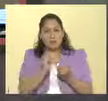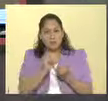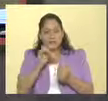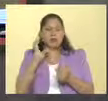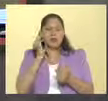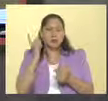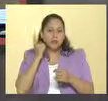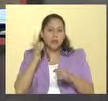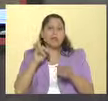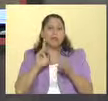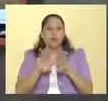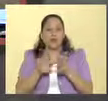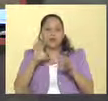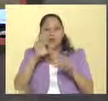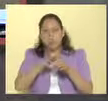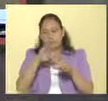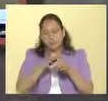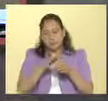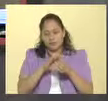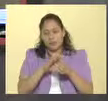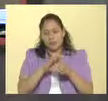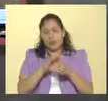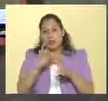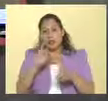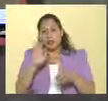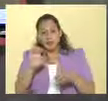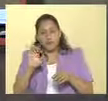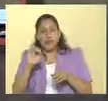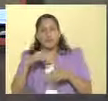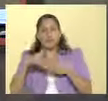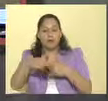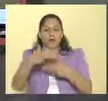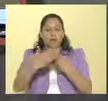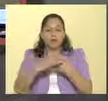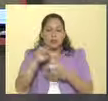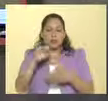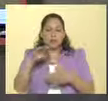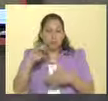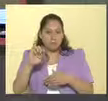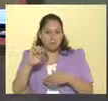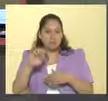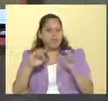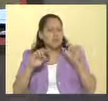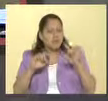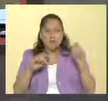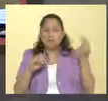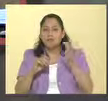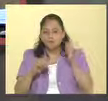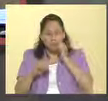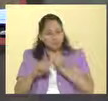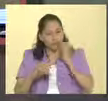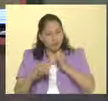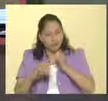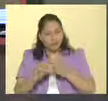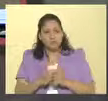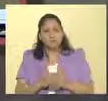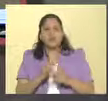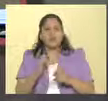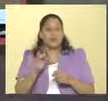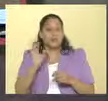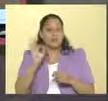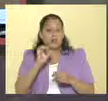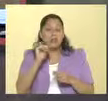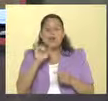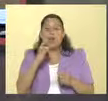congresos es la electoral, pues el IFE o lo que venga ahora, el INE, van a seguir siendo necesarios. Y si en algún momento